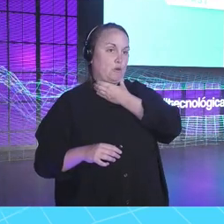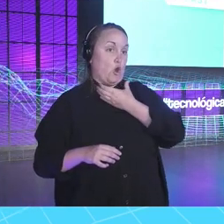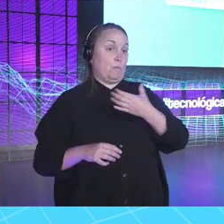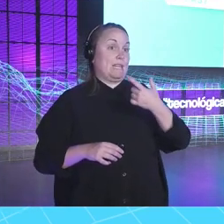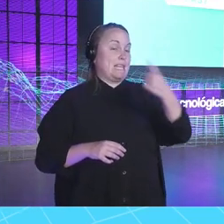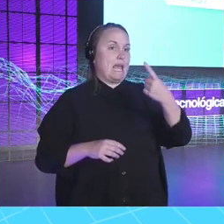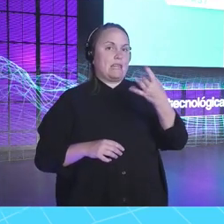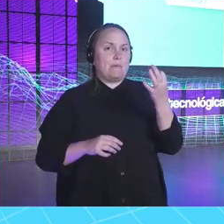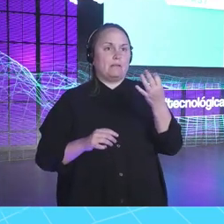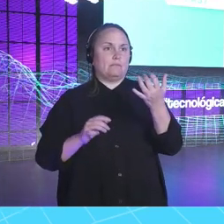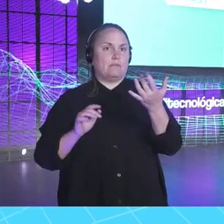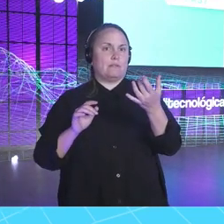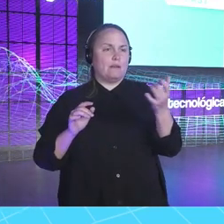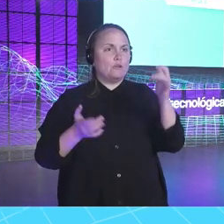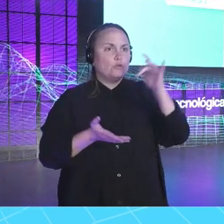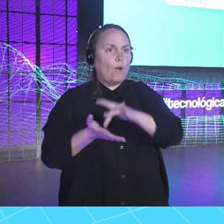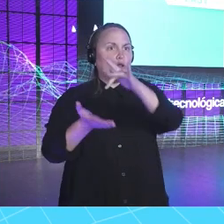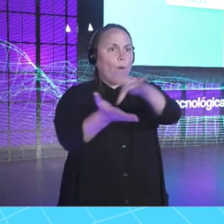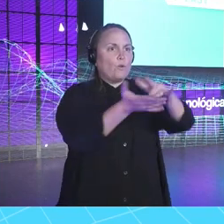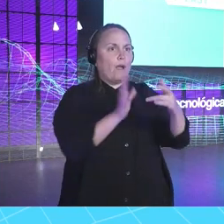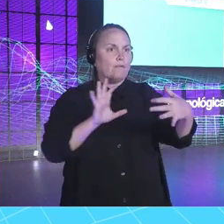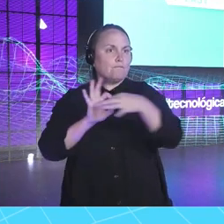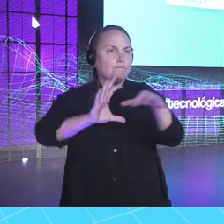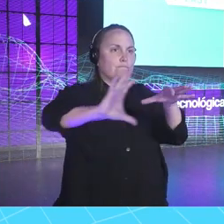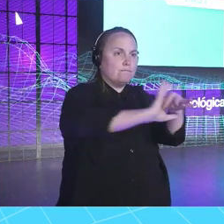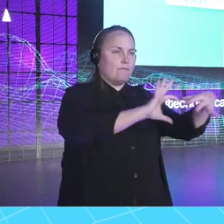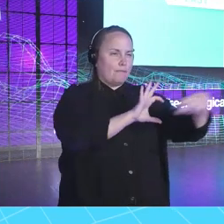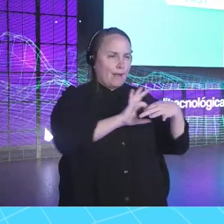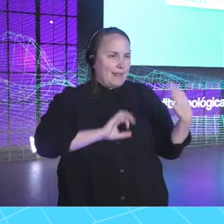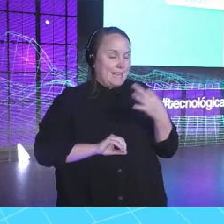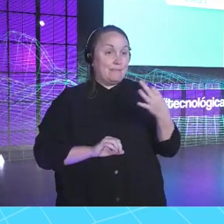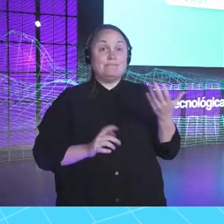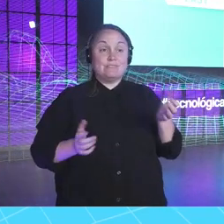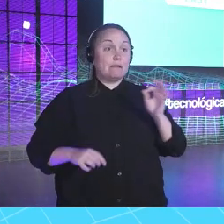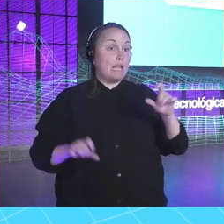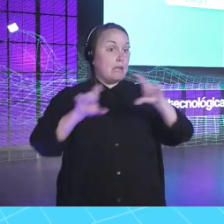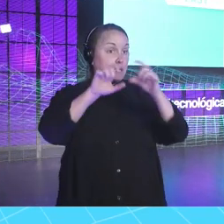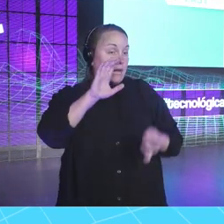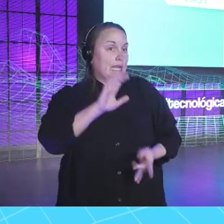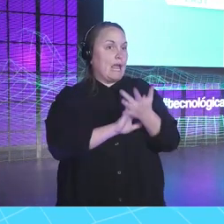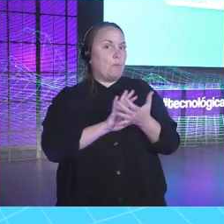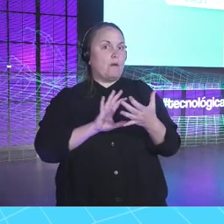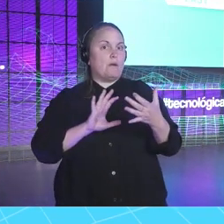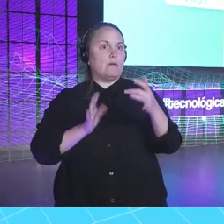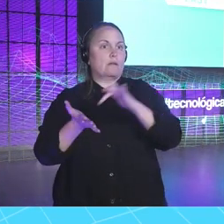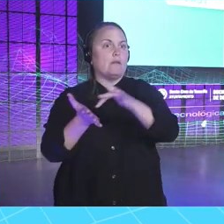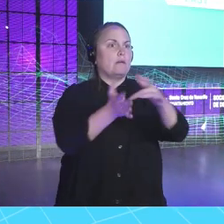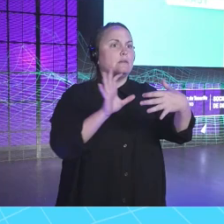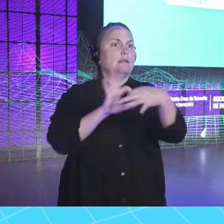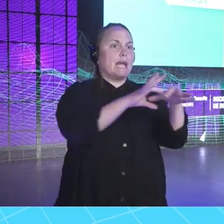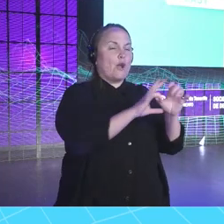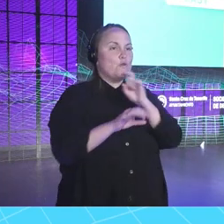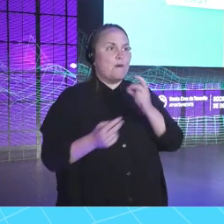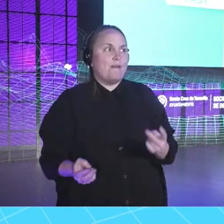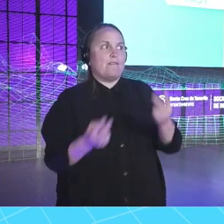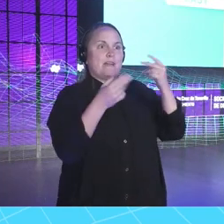es que cuando se trata de generar ideas de emprender un negocio solo podemos conectar los puntos Mirando al pasado o sea no